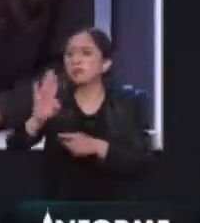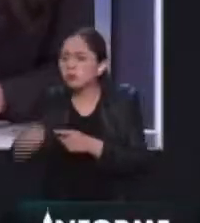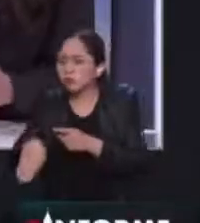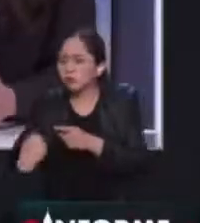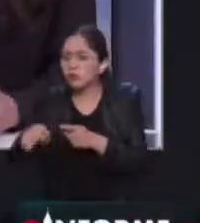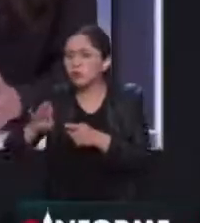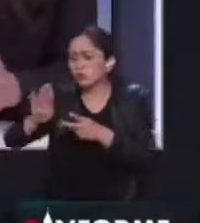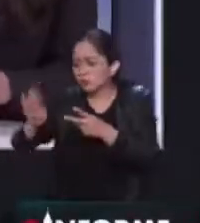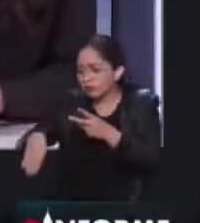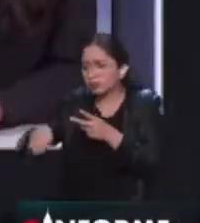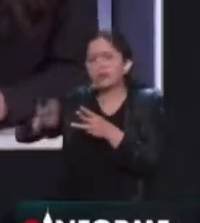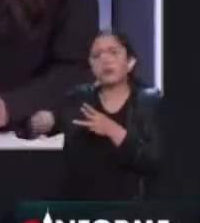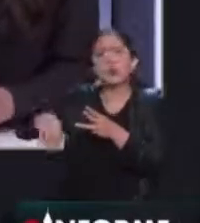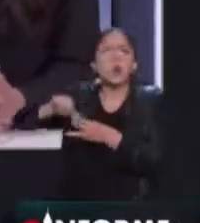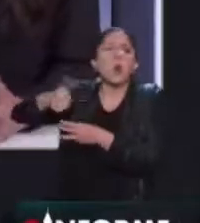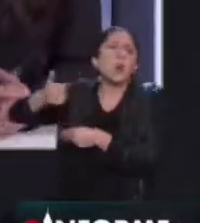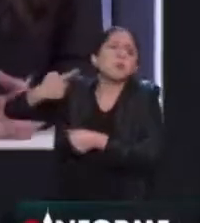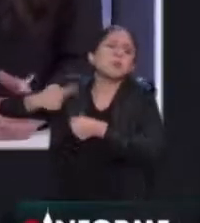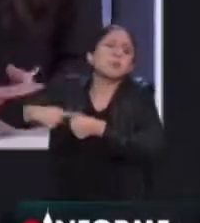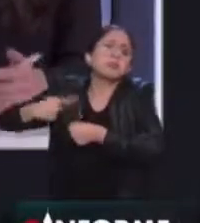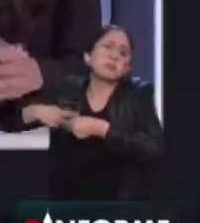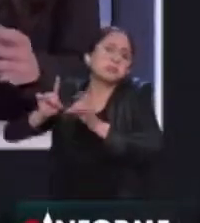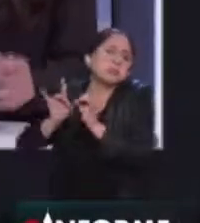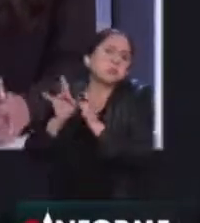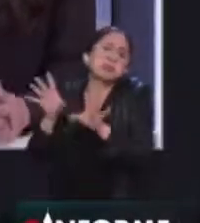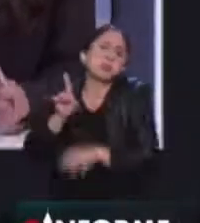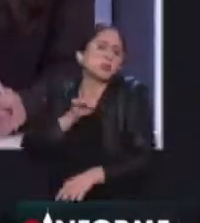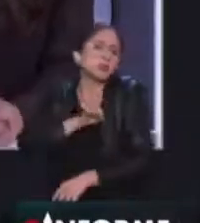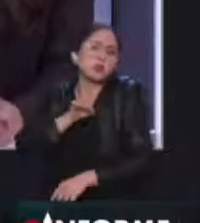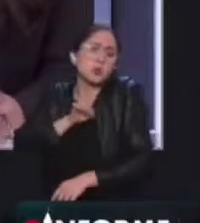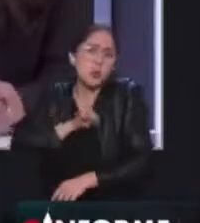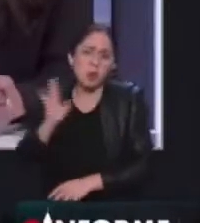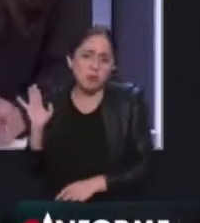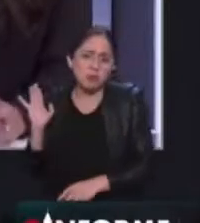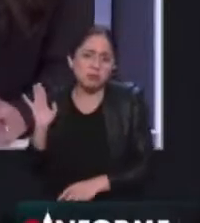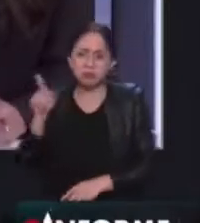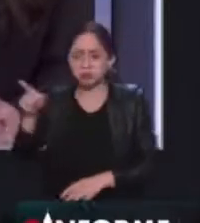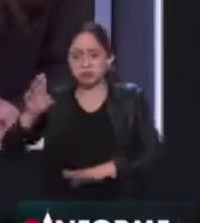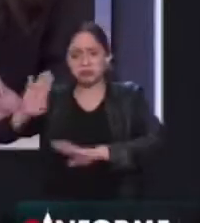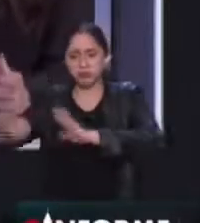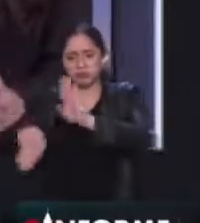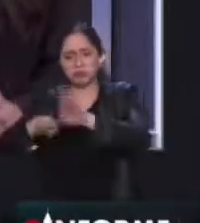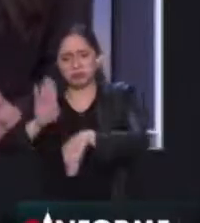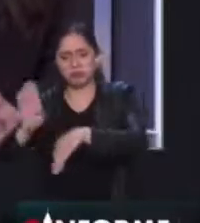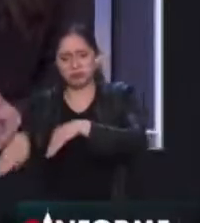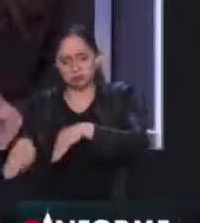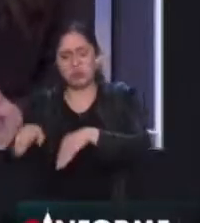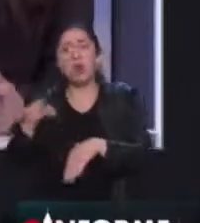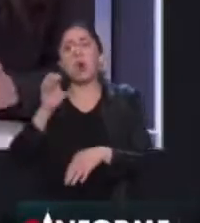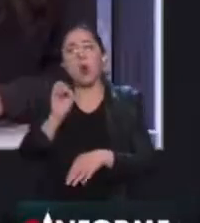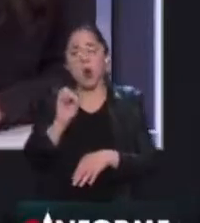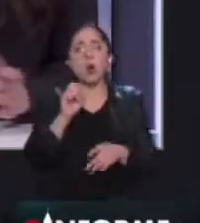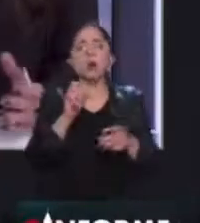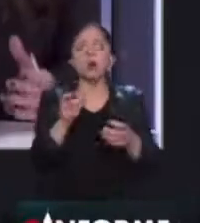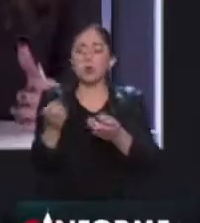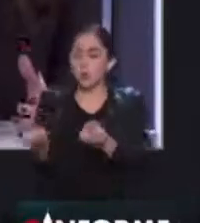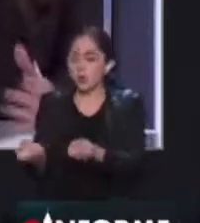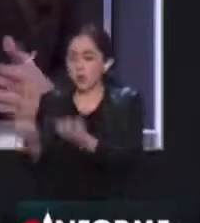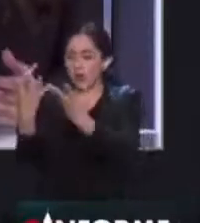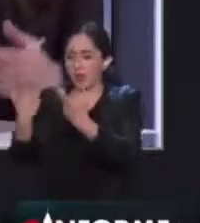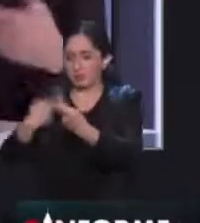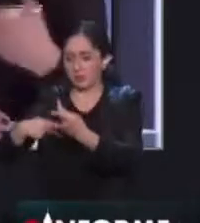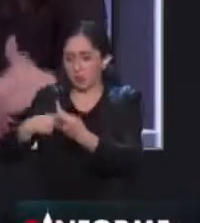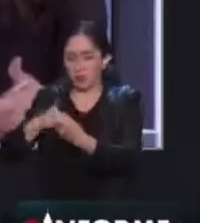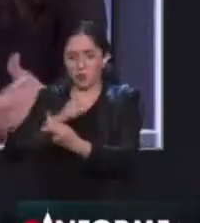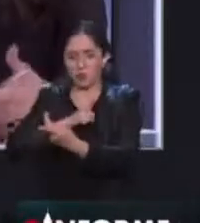de otras enfermedades o la presencia de otras enfermedades en esos fallecimientos por COVID-19, o sea, ¿qué tanto